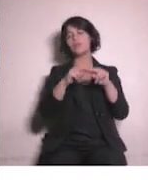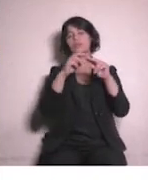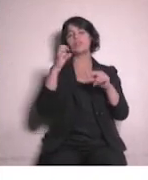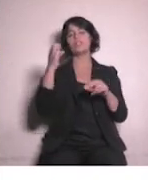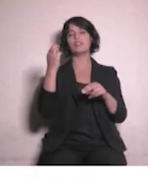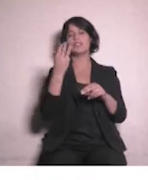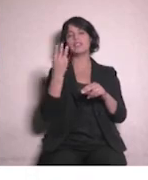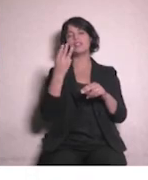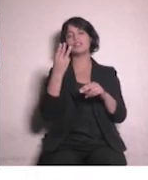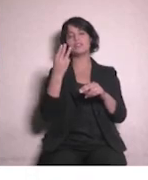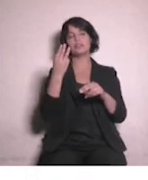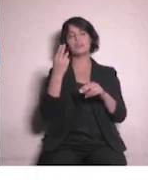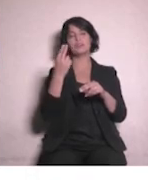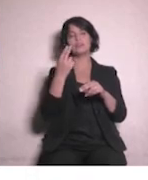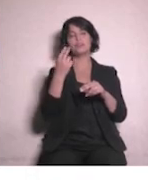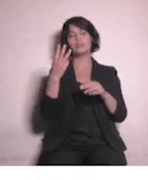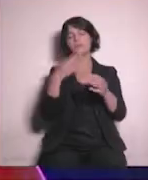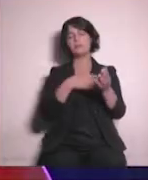toda su vida.